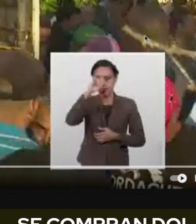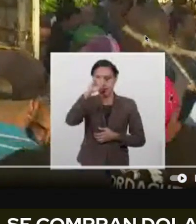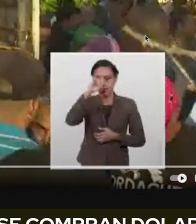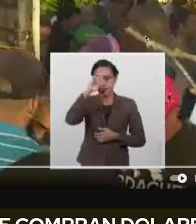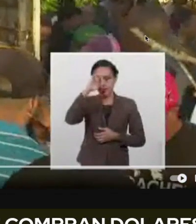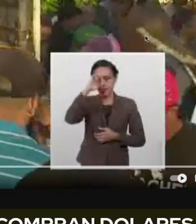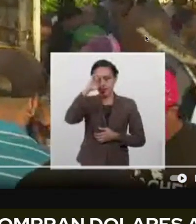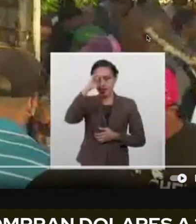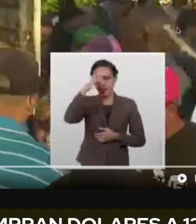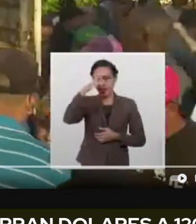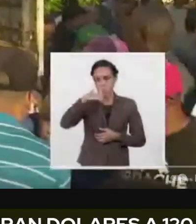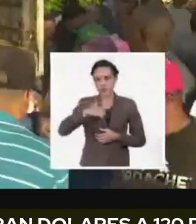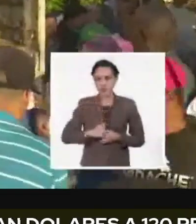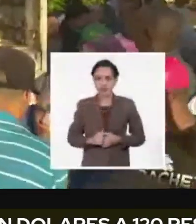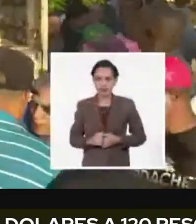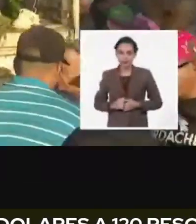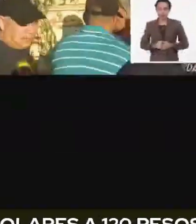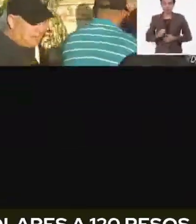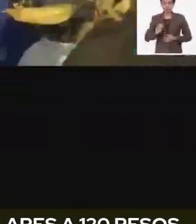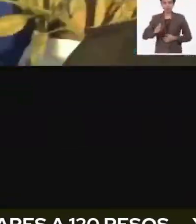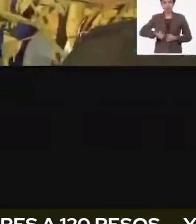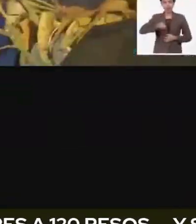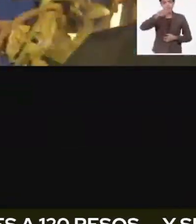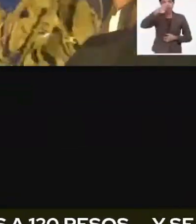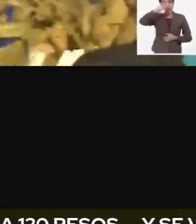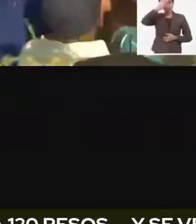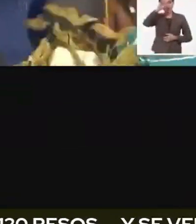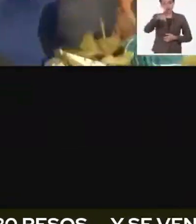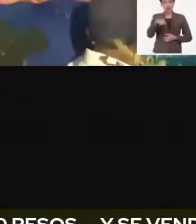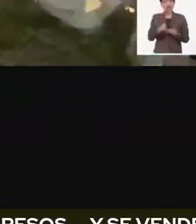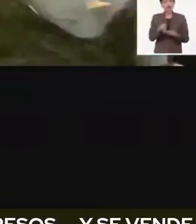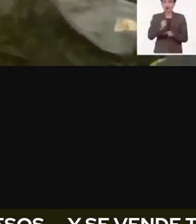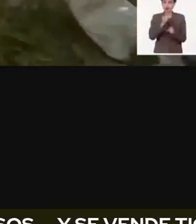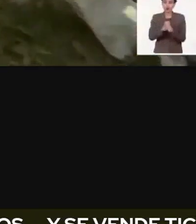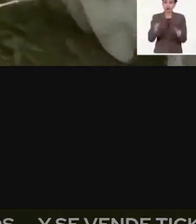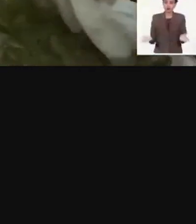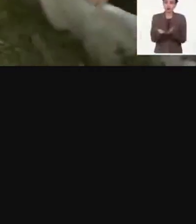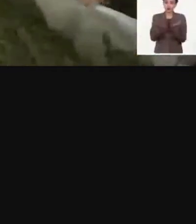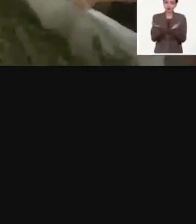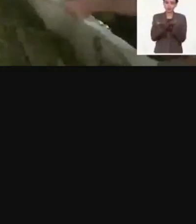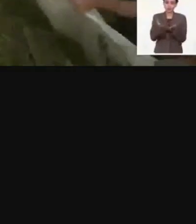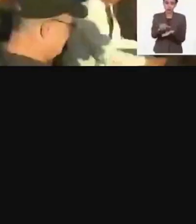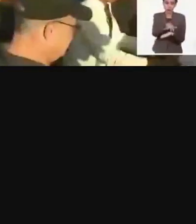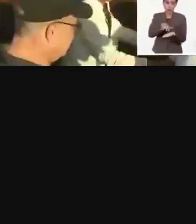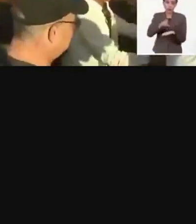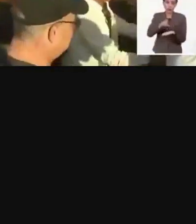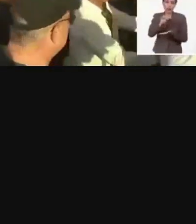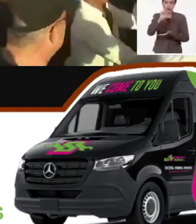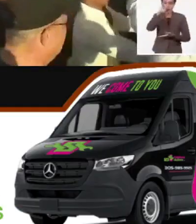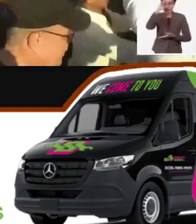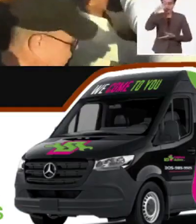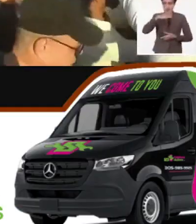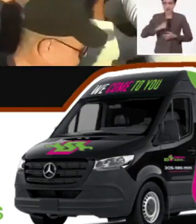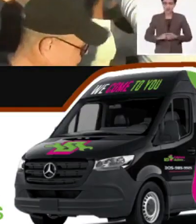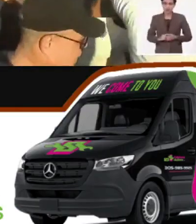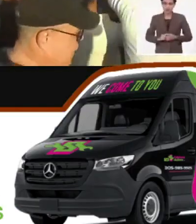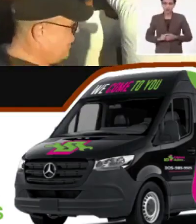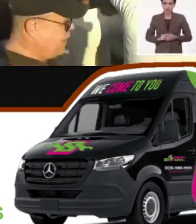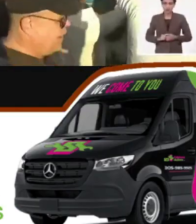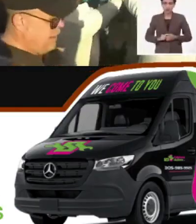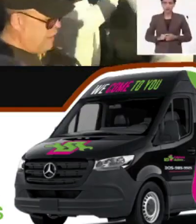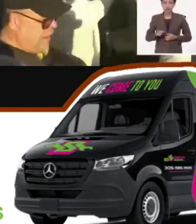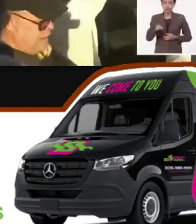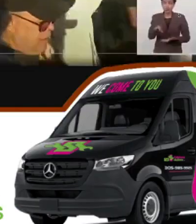Natalia cubano encabezó las labores de recuperación en Juan de Dios Fraga en el capitalino municipio de la visa el reparto fue